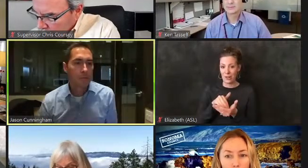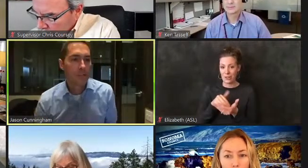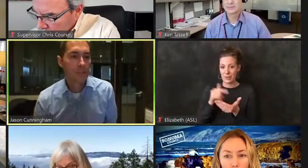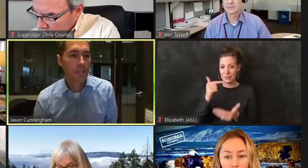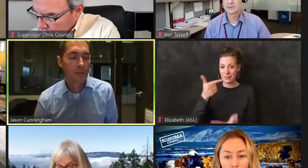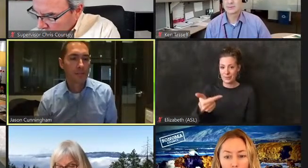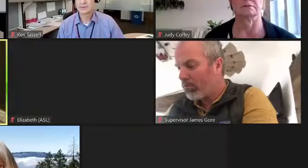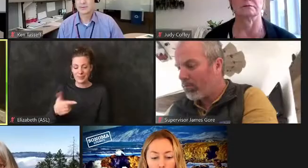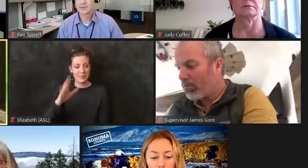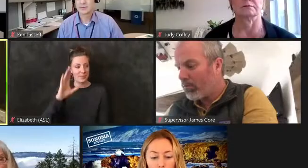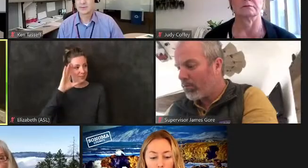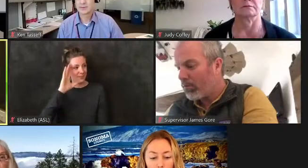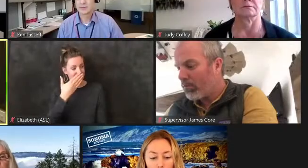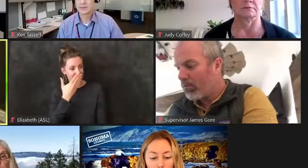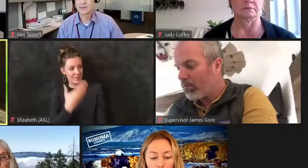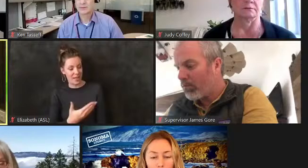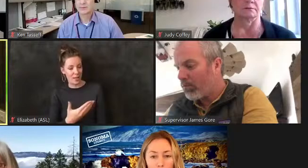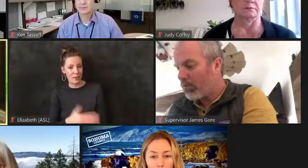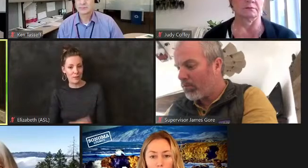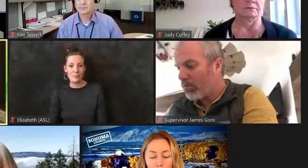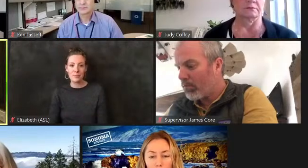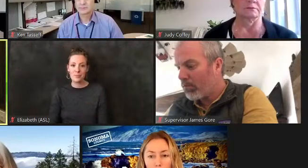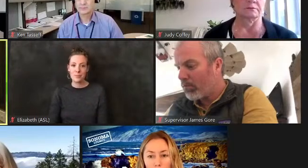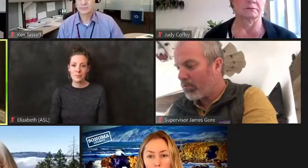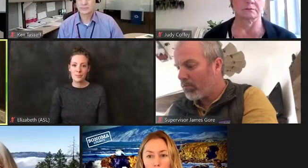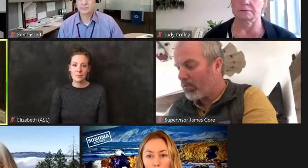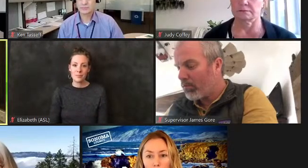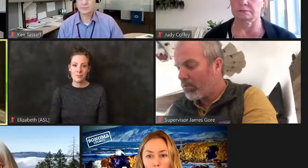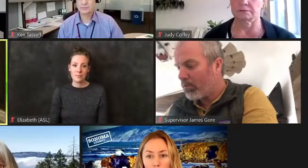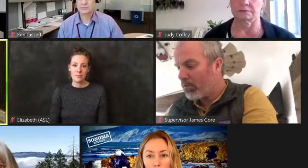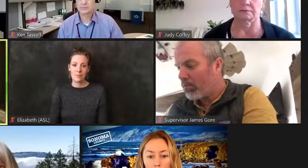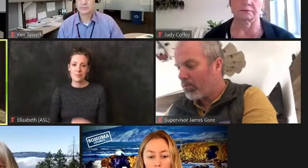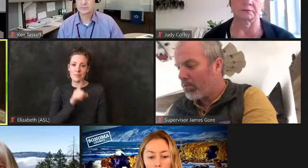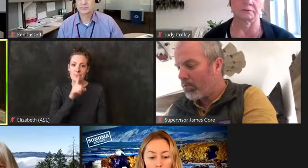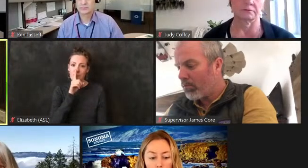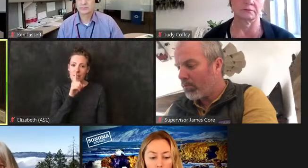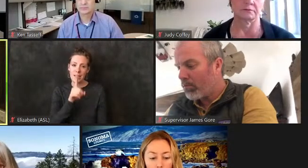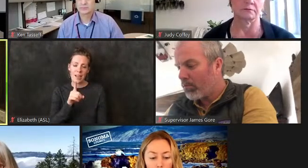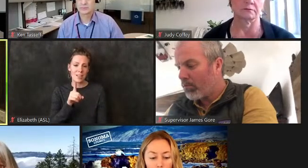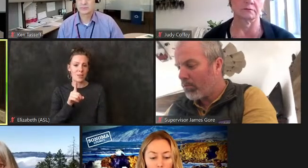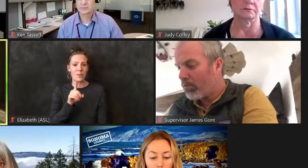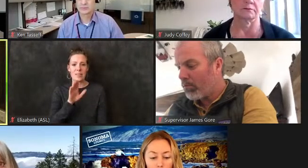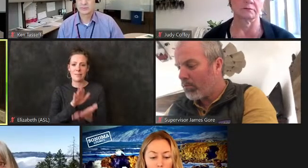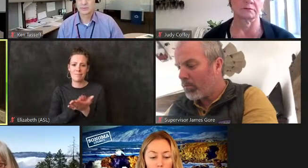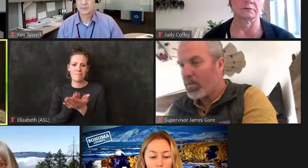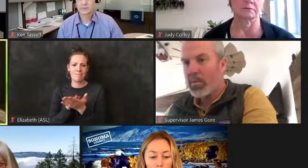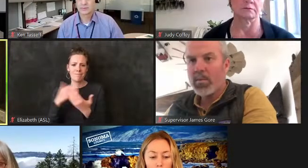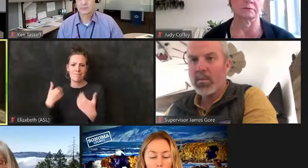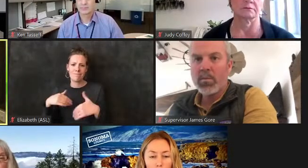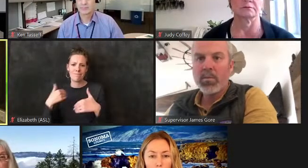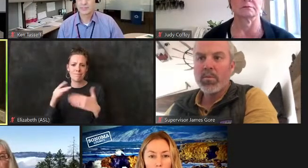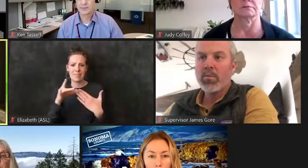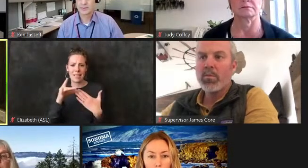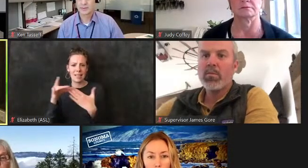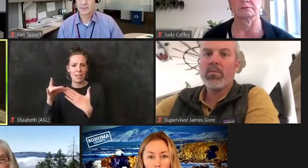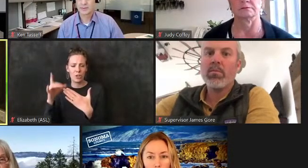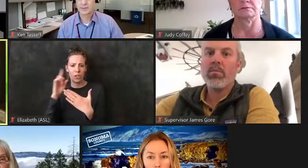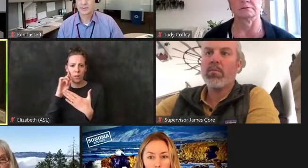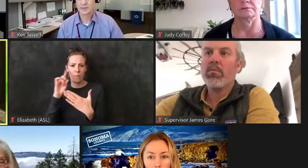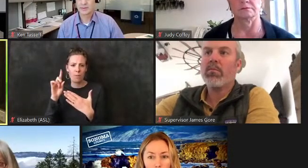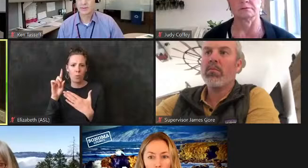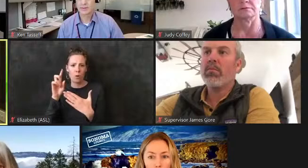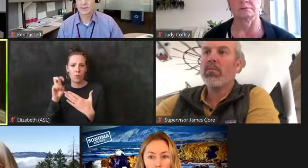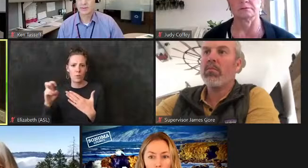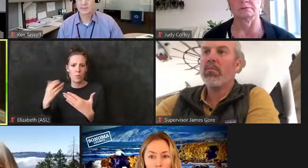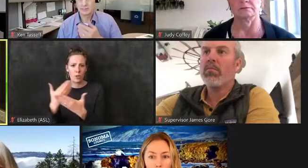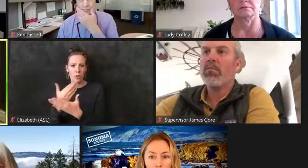Thank you, Supervisor Hopkins. I actually really want to just call out the leadership that I'm seeing in the transition for a new administration. Quiero hablar